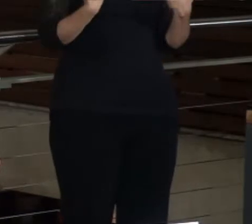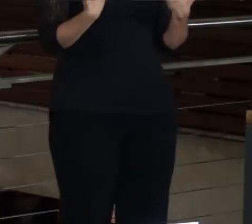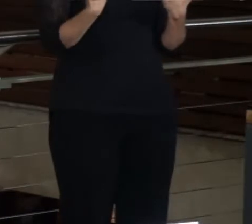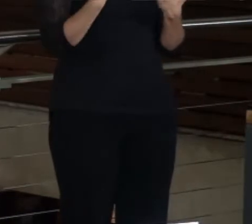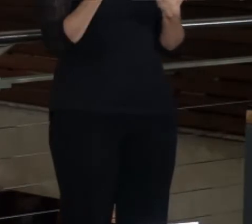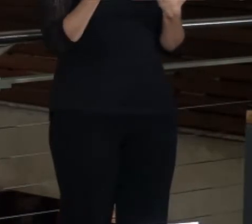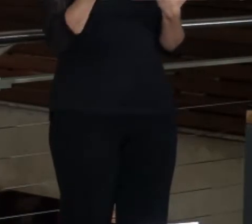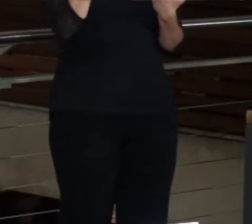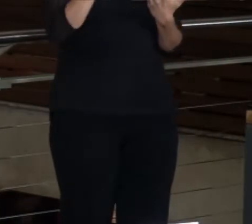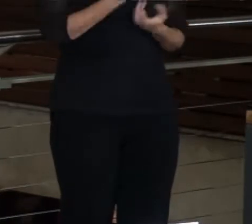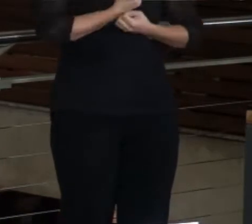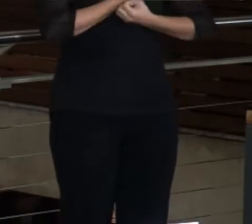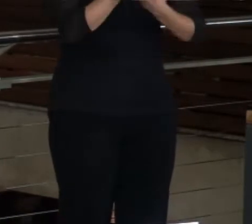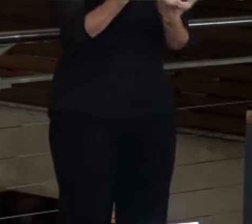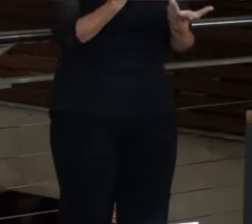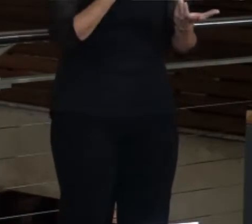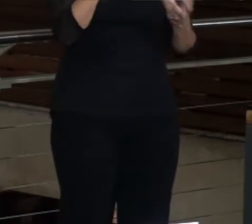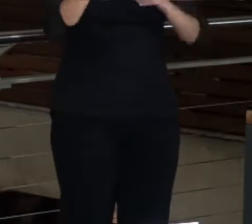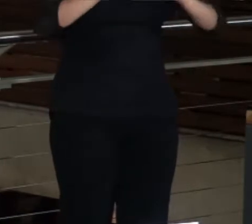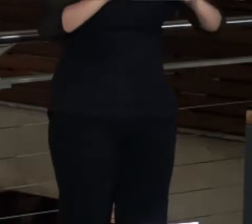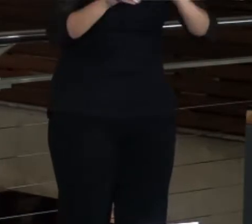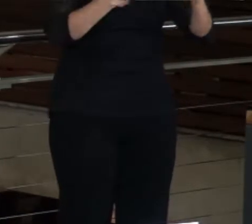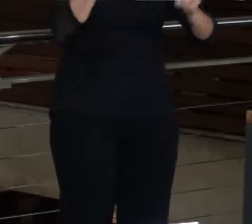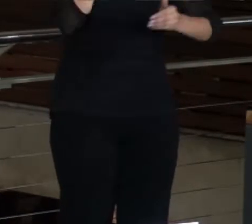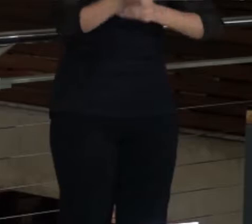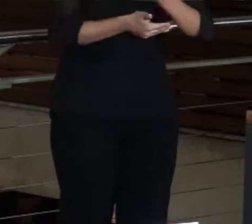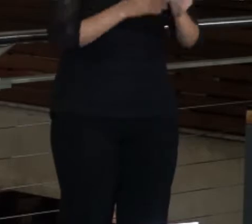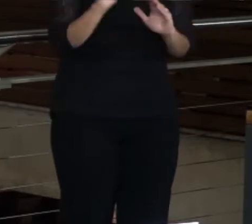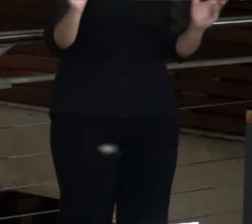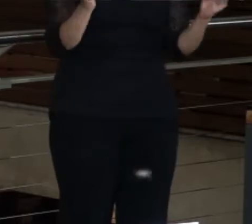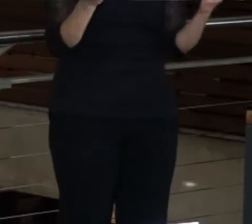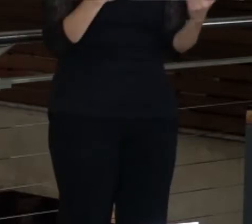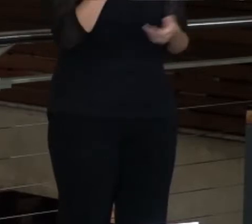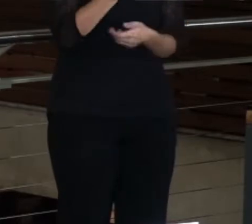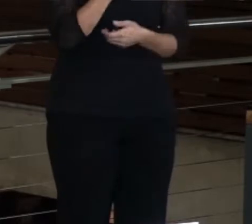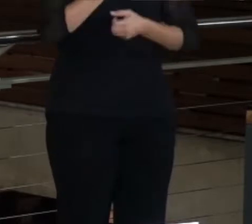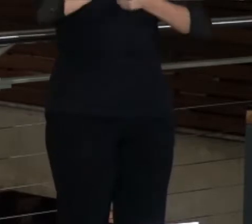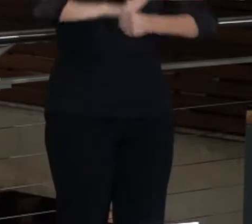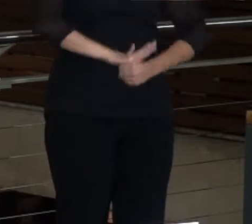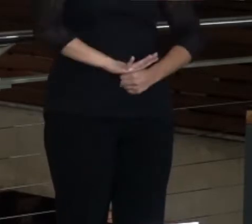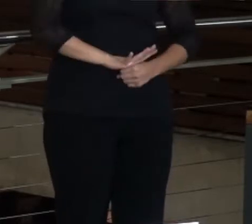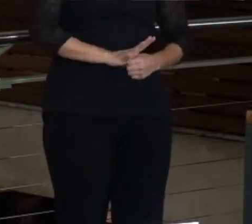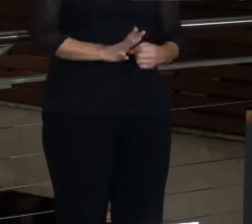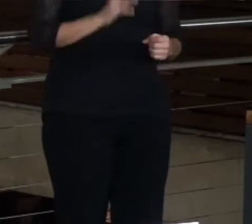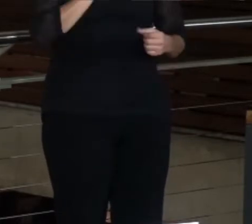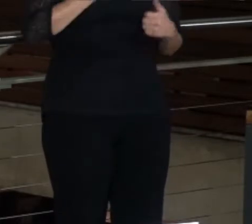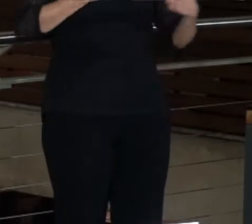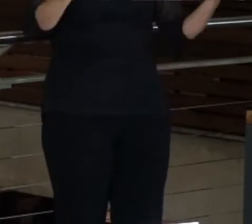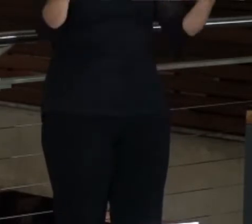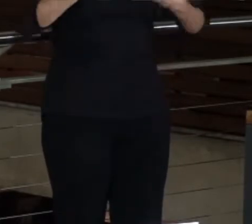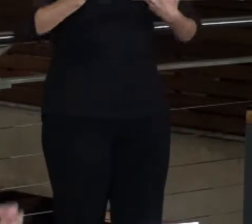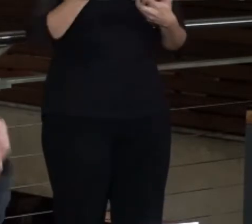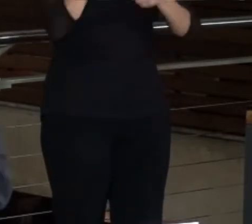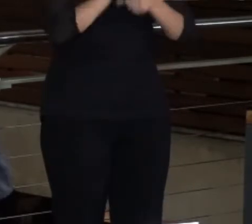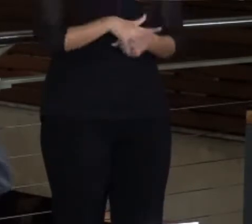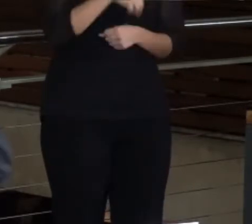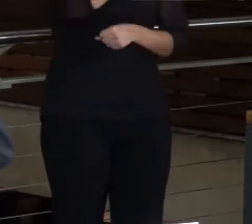no había especie pero ni un milímetro era una de esas cosas como angustiosa no y era insoportable